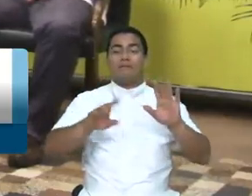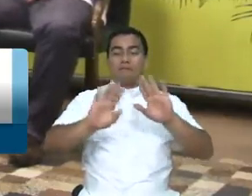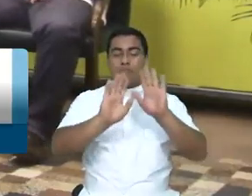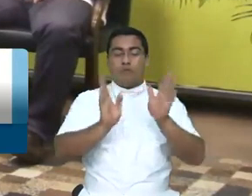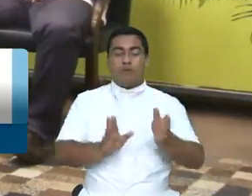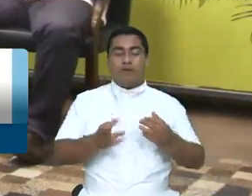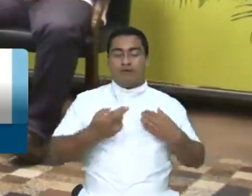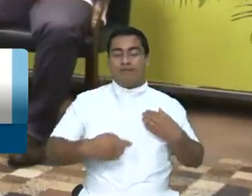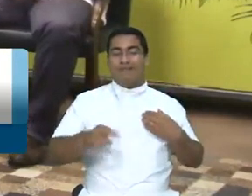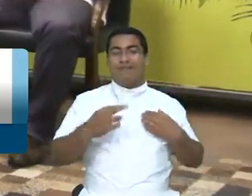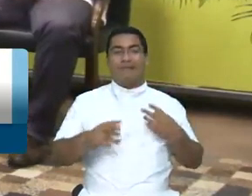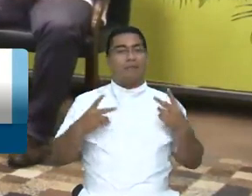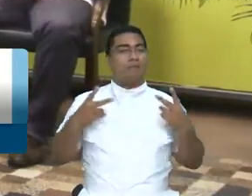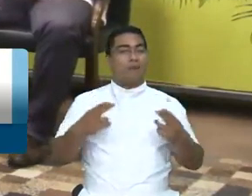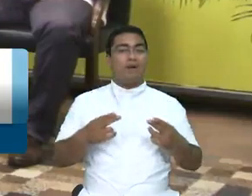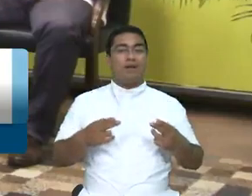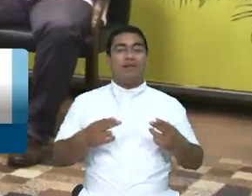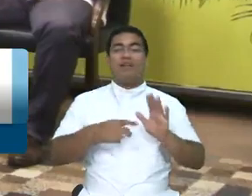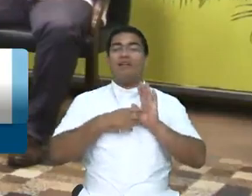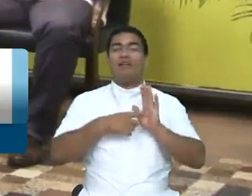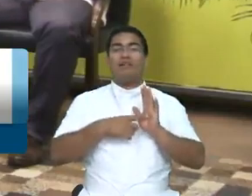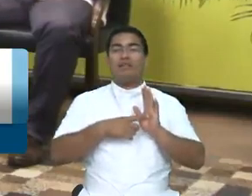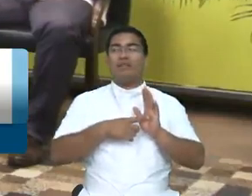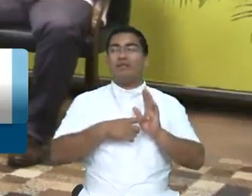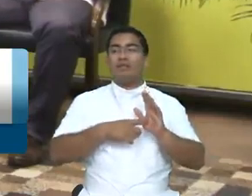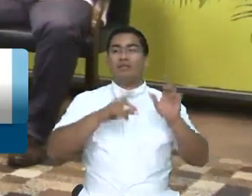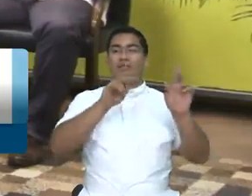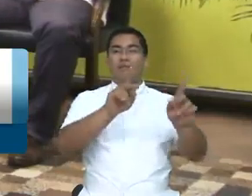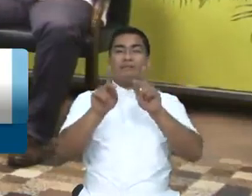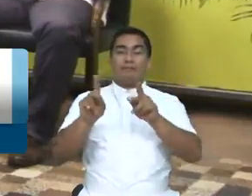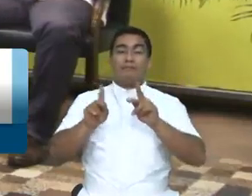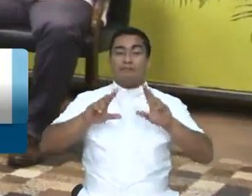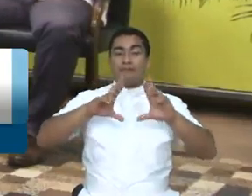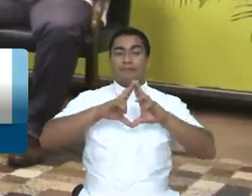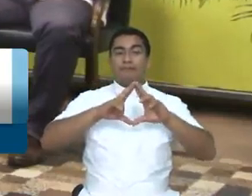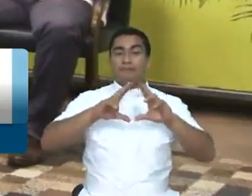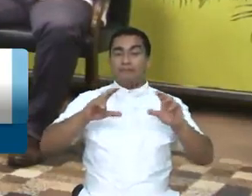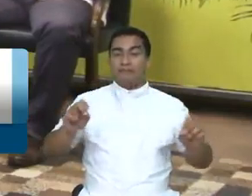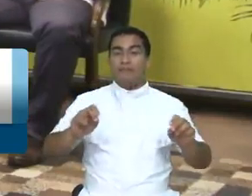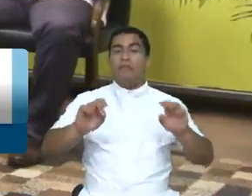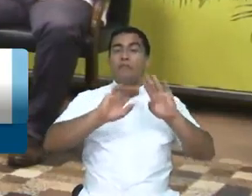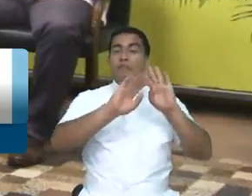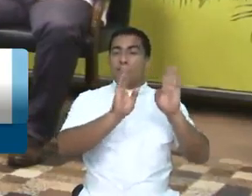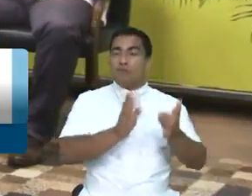habitual en Nicaragua que todos los médicos manden de manera preventiva a las